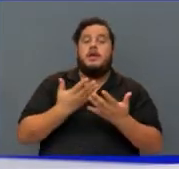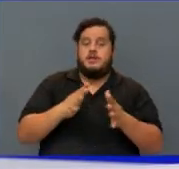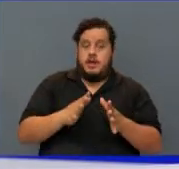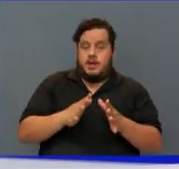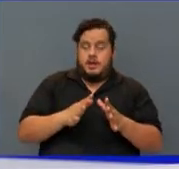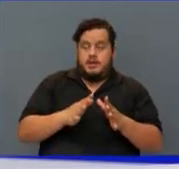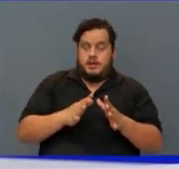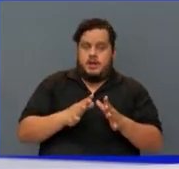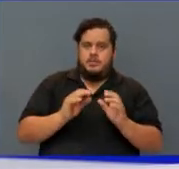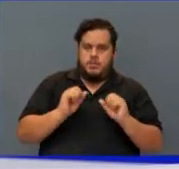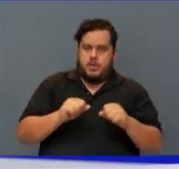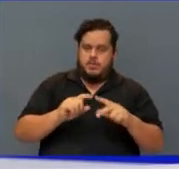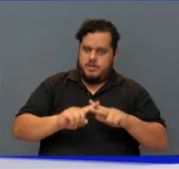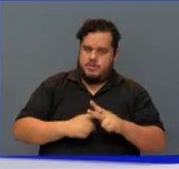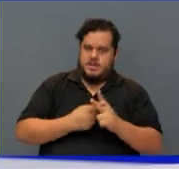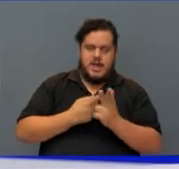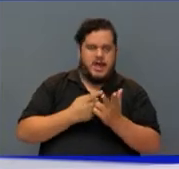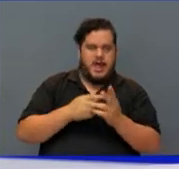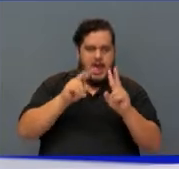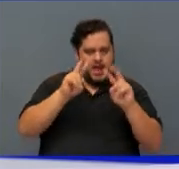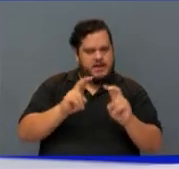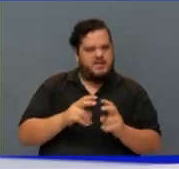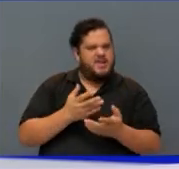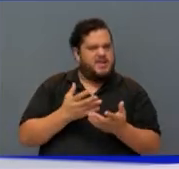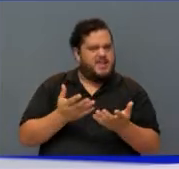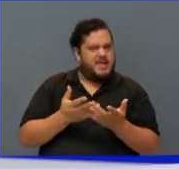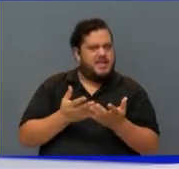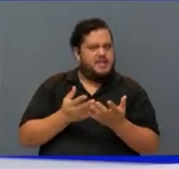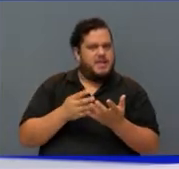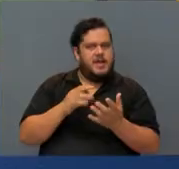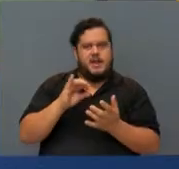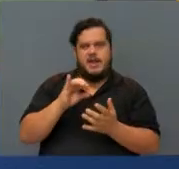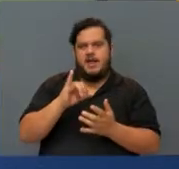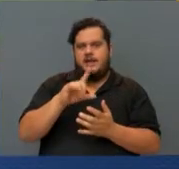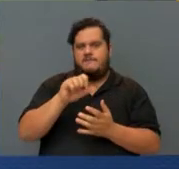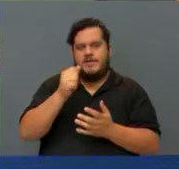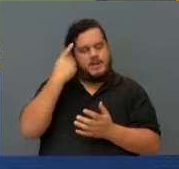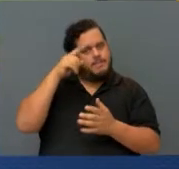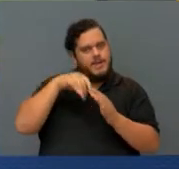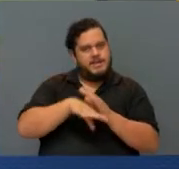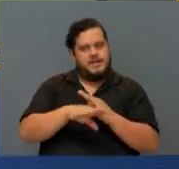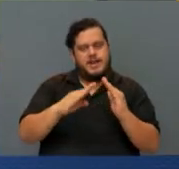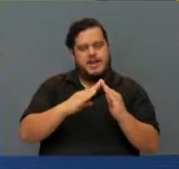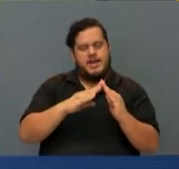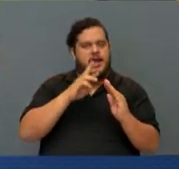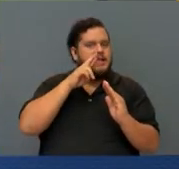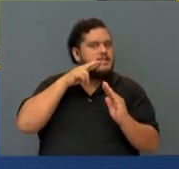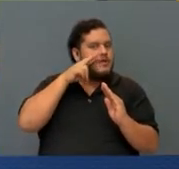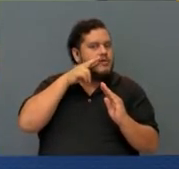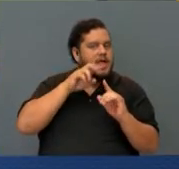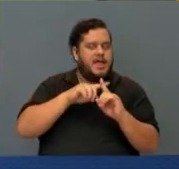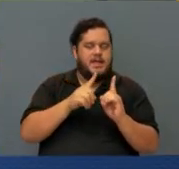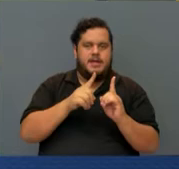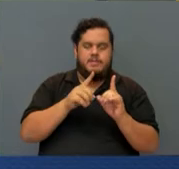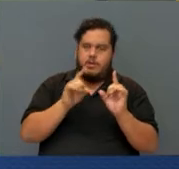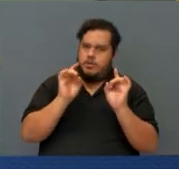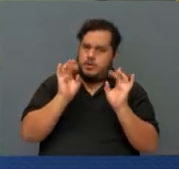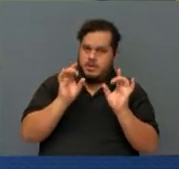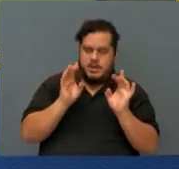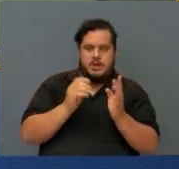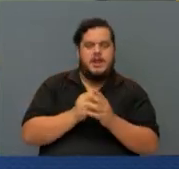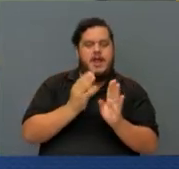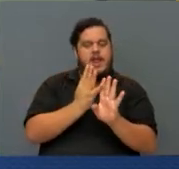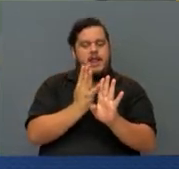las formas empezar a revisar que la fila para entrar a casa rosada impactantes pero impresionante ver a la